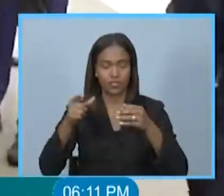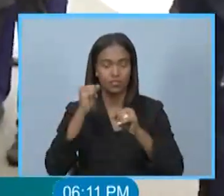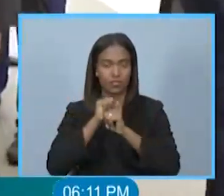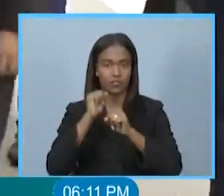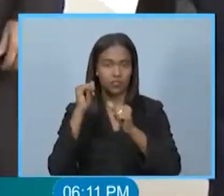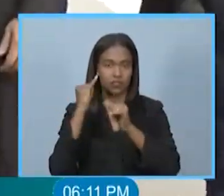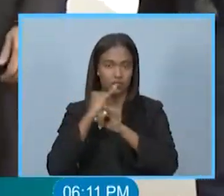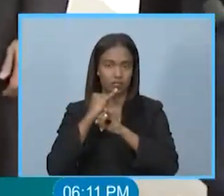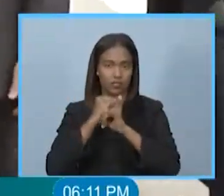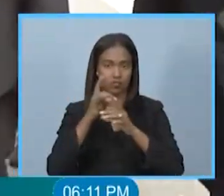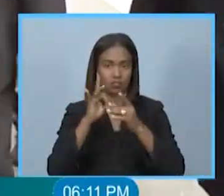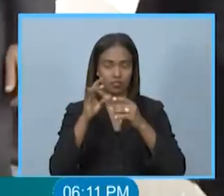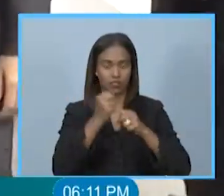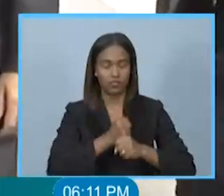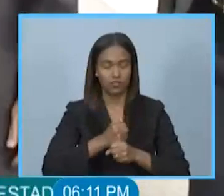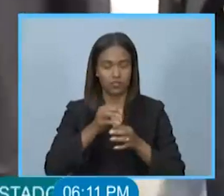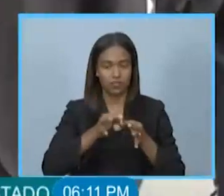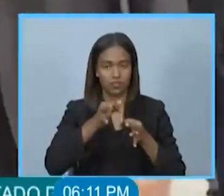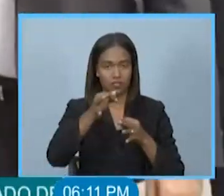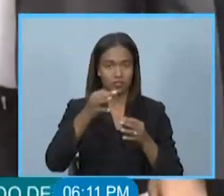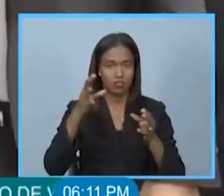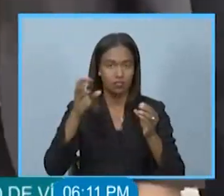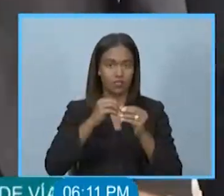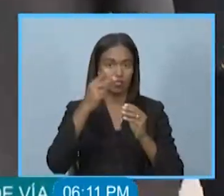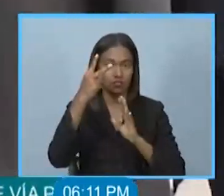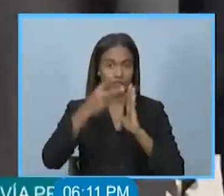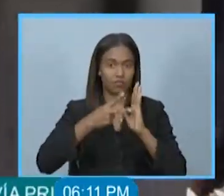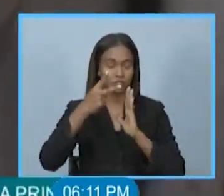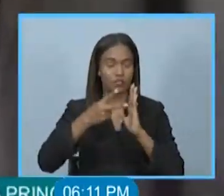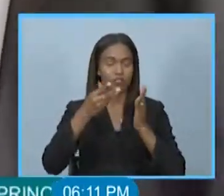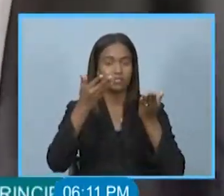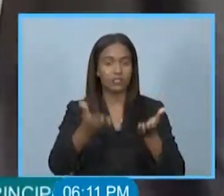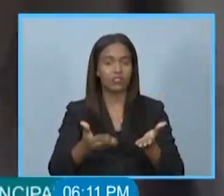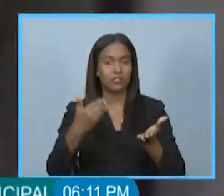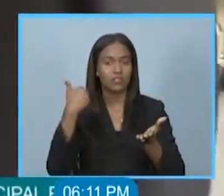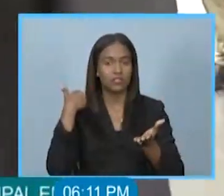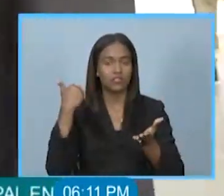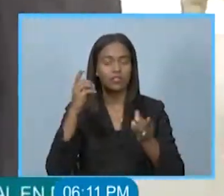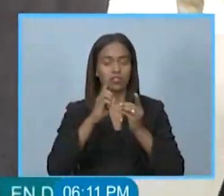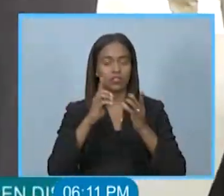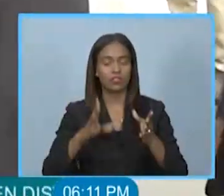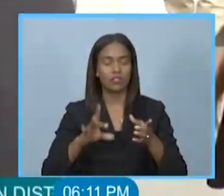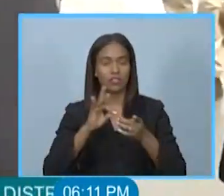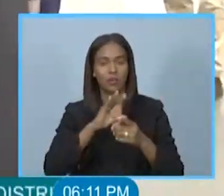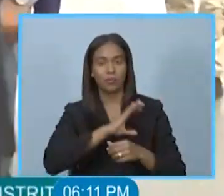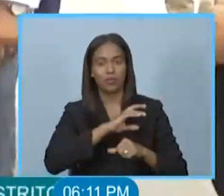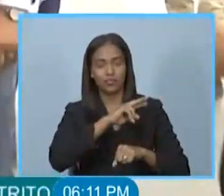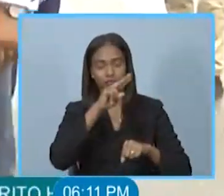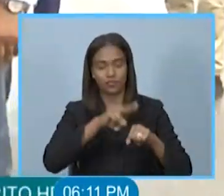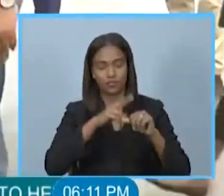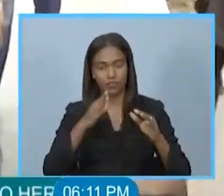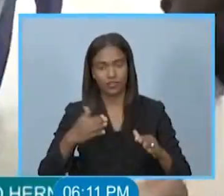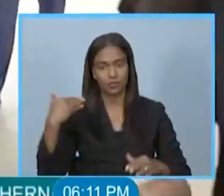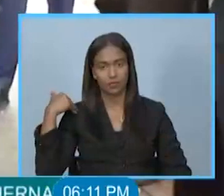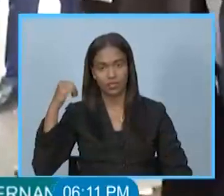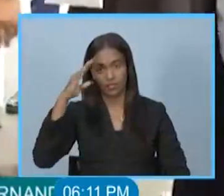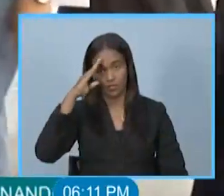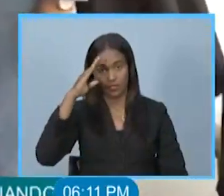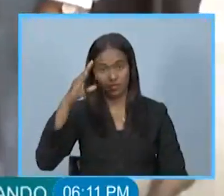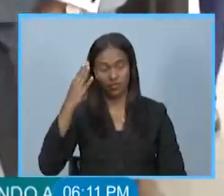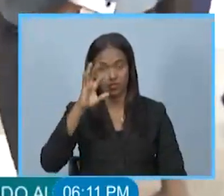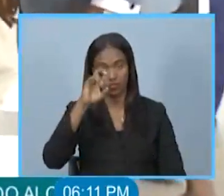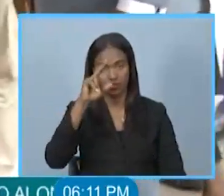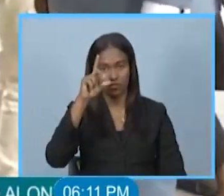organismos de seguridad se extendió por casi dos horas y estuvieron presentes el director de la Policía Nacional mayor general